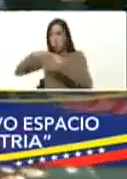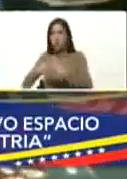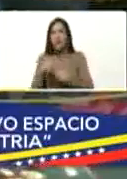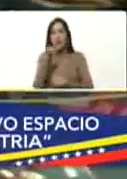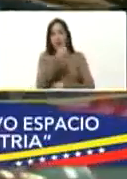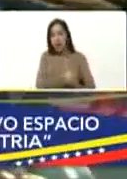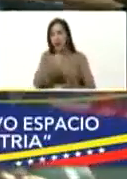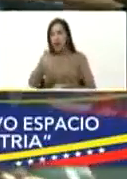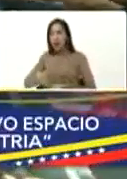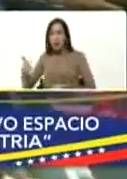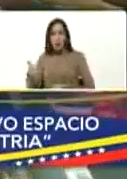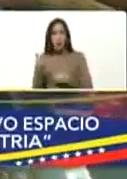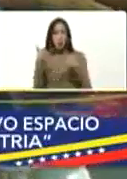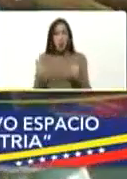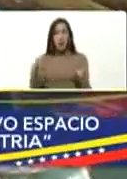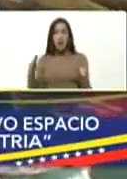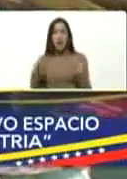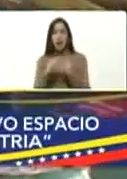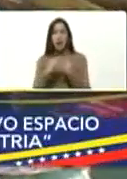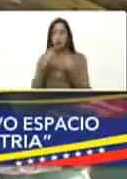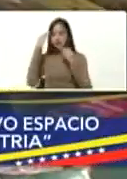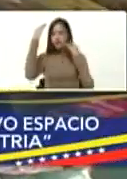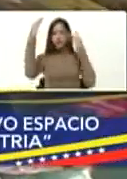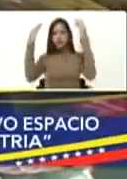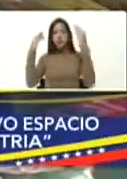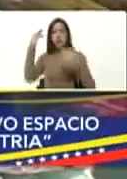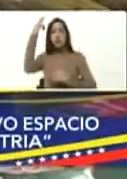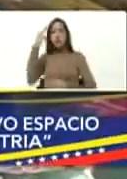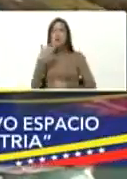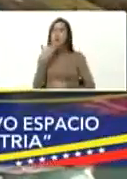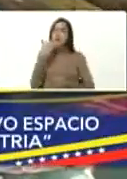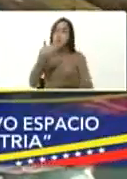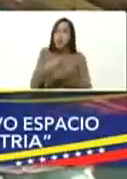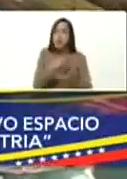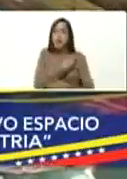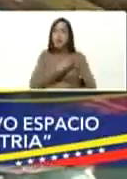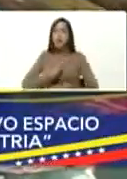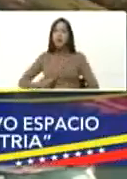bloque lo que hoy es este sueño hecho realidad. Gracias, presidente.